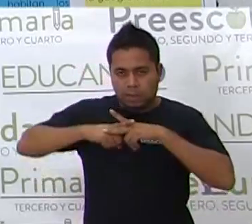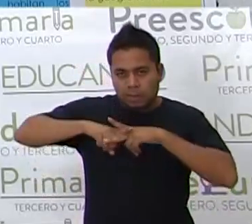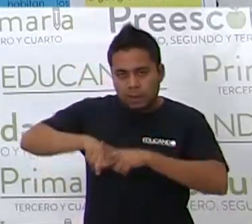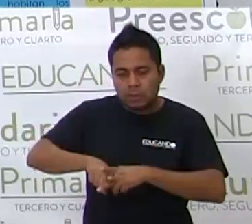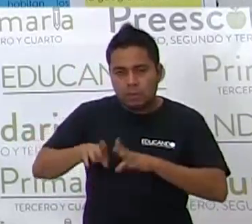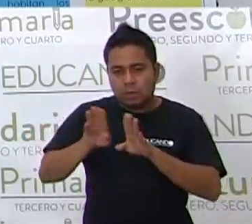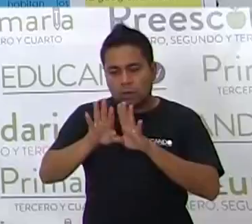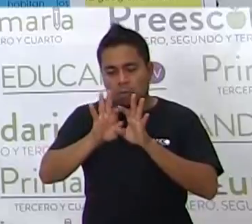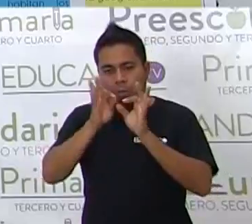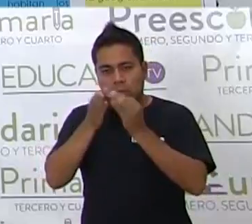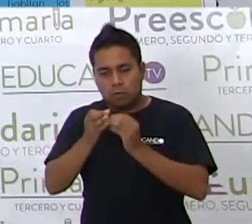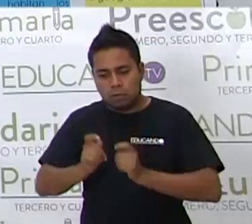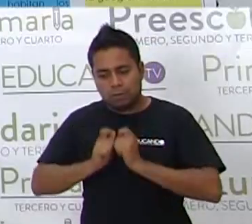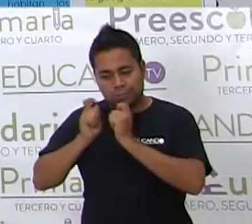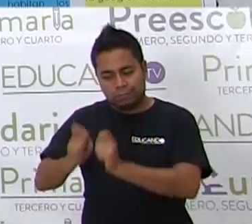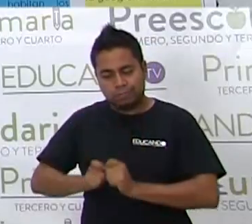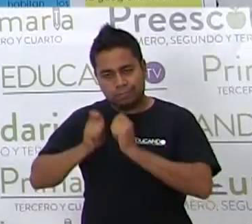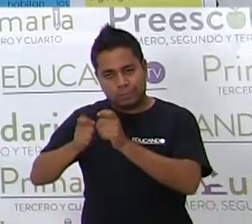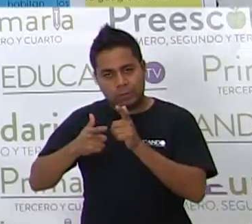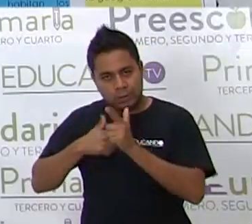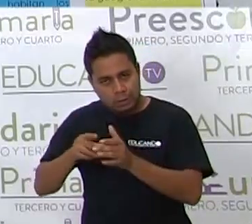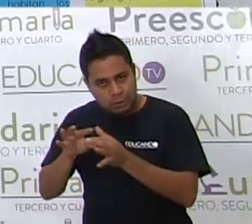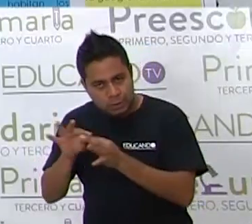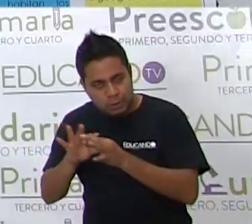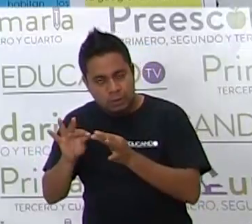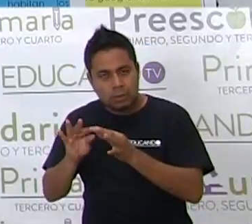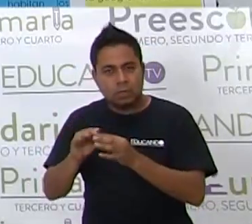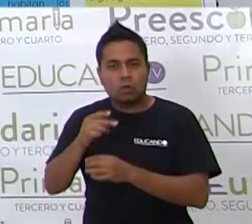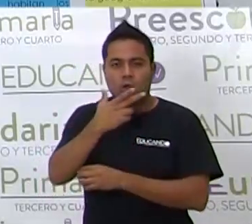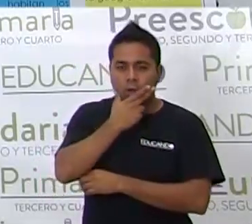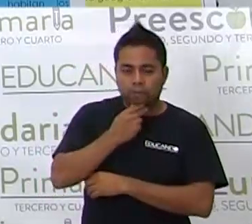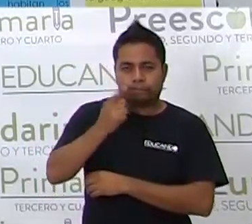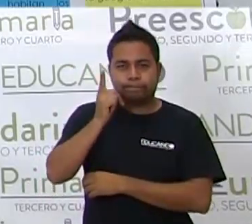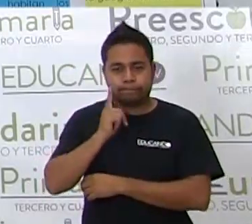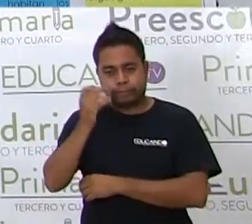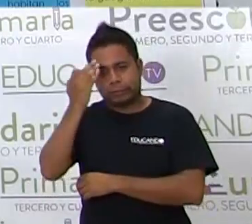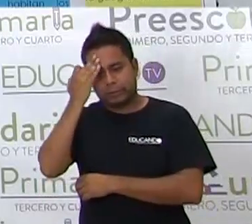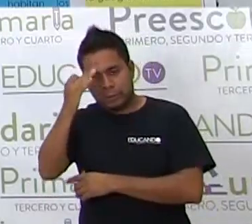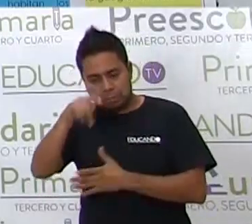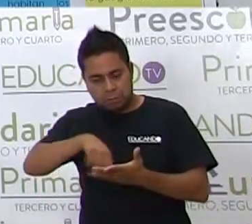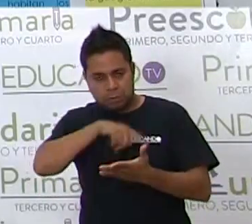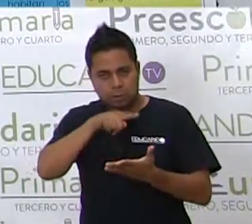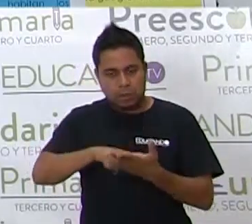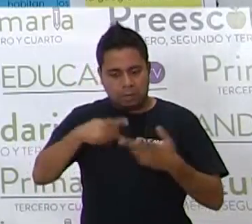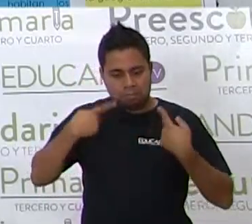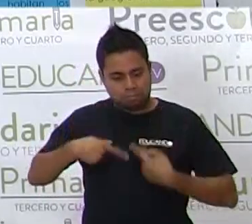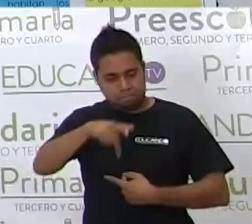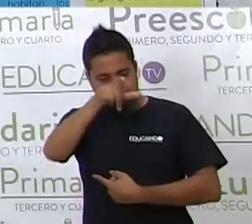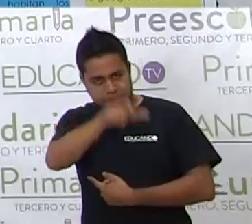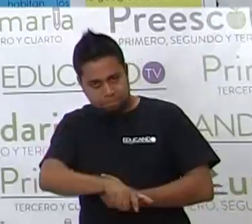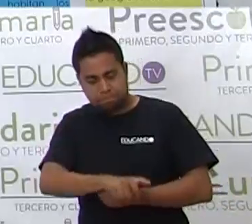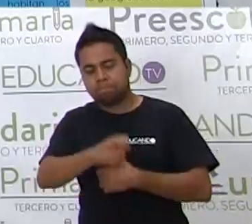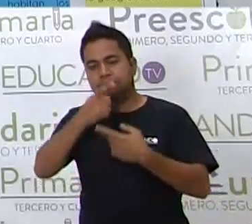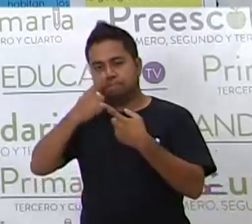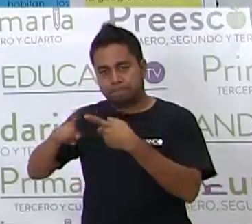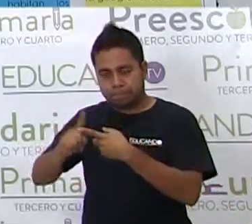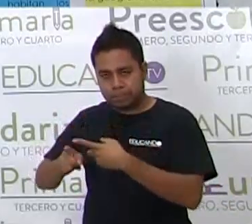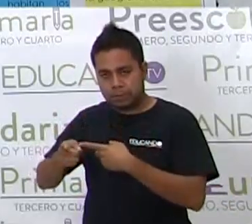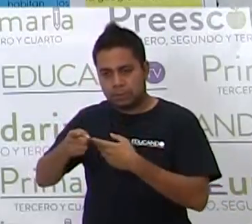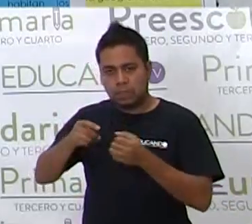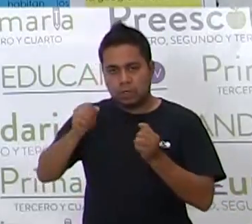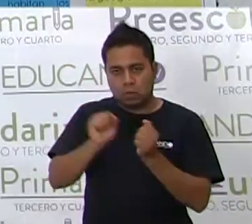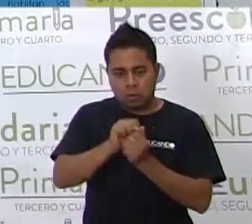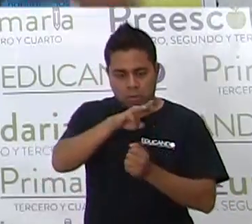forma de cómo son transmitidos, género, tiempo, espacio y personajes, entre mitos